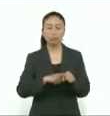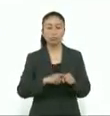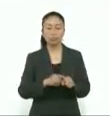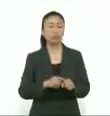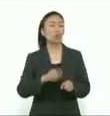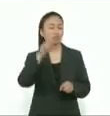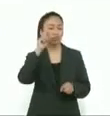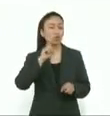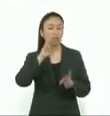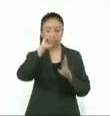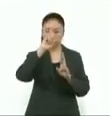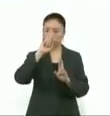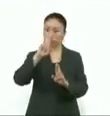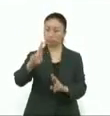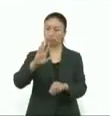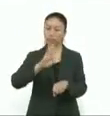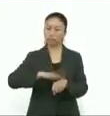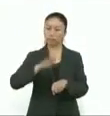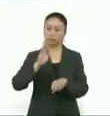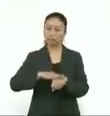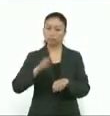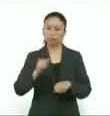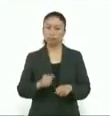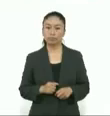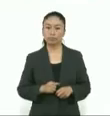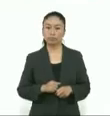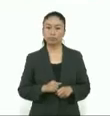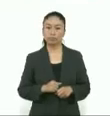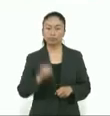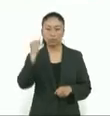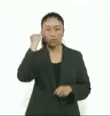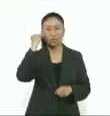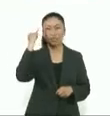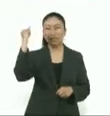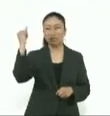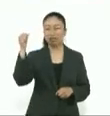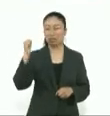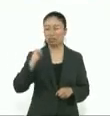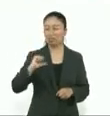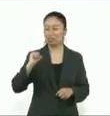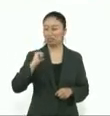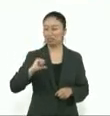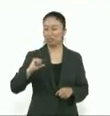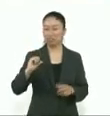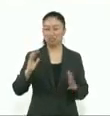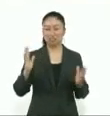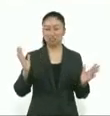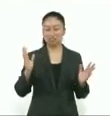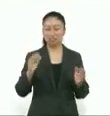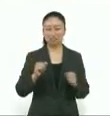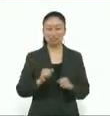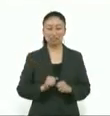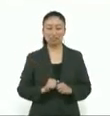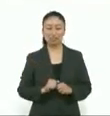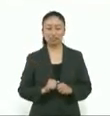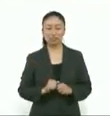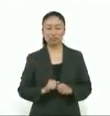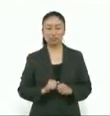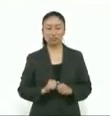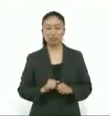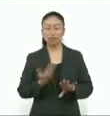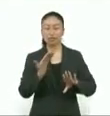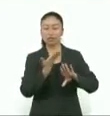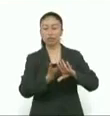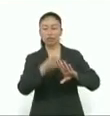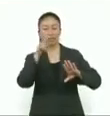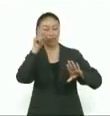género y quede atrás la lógica tradicionalista, conservadora y la visión sexista que aún